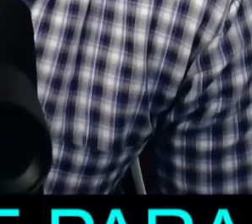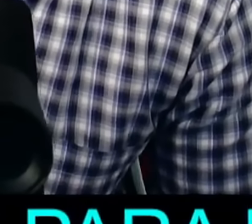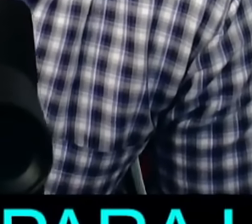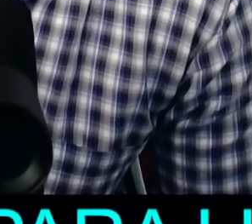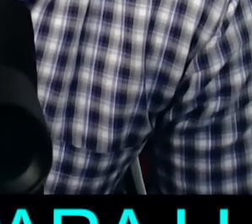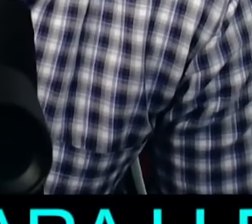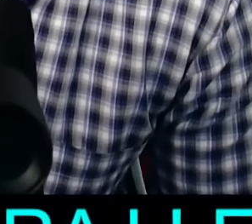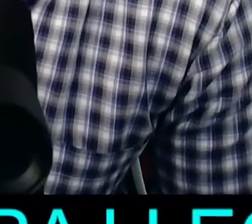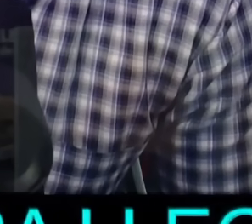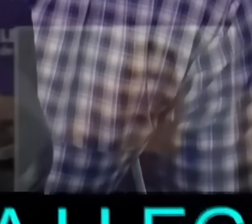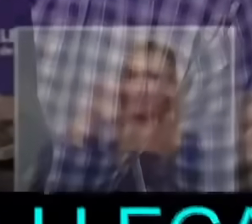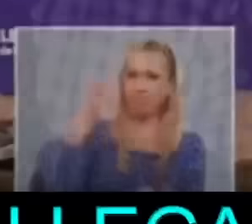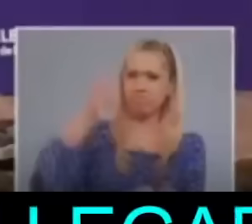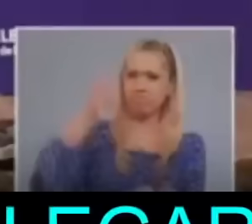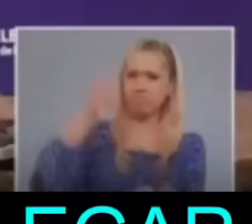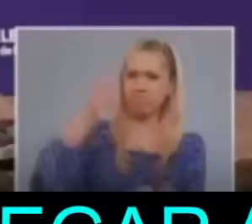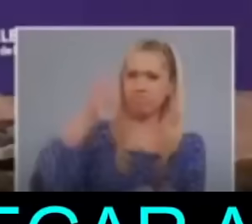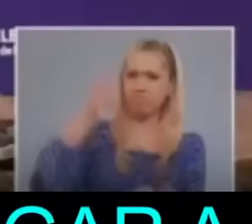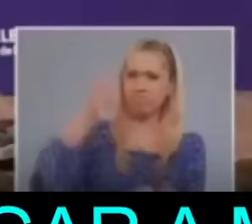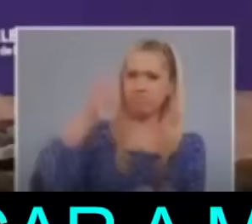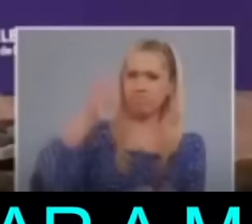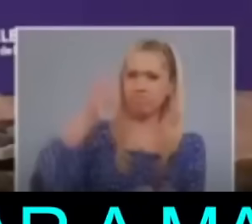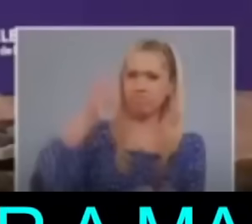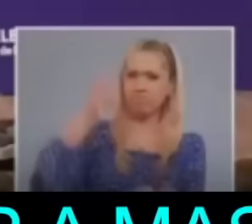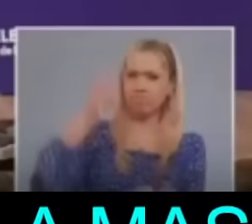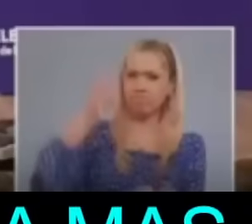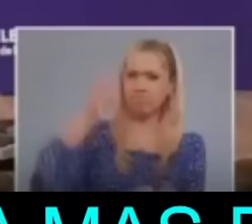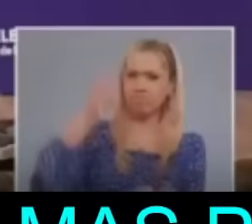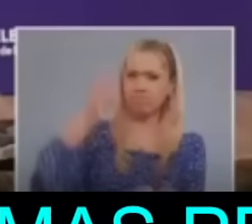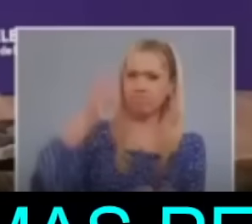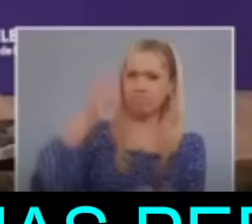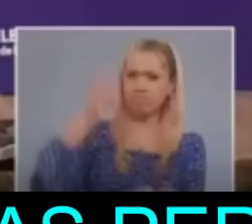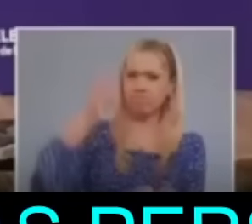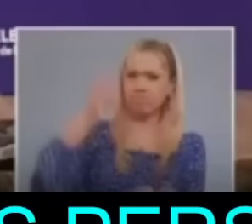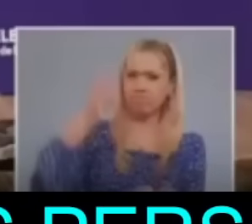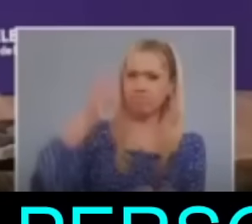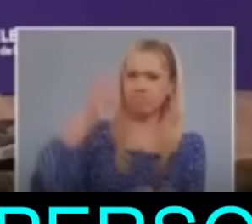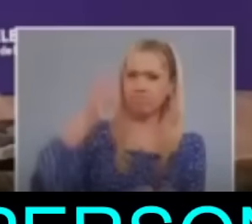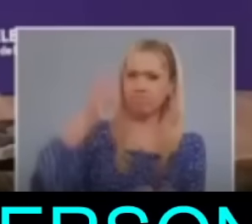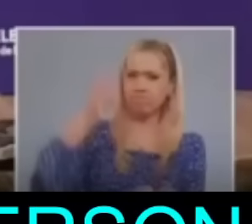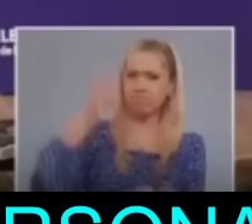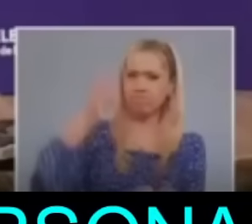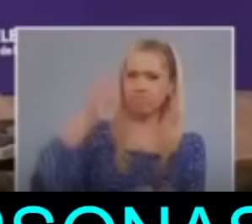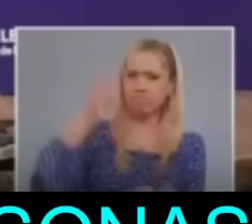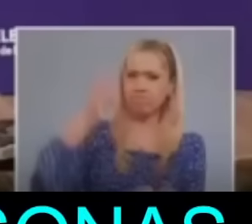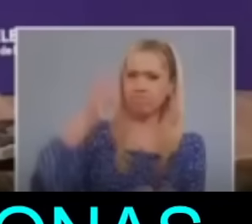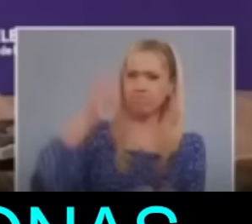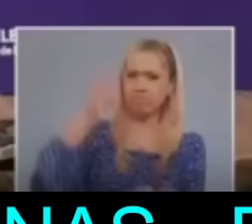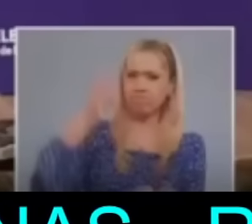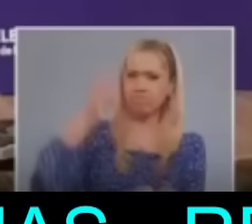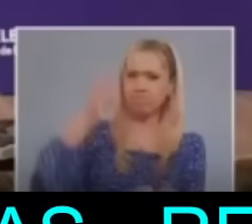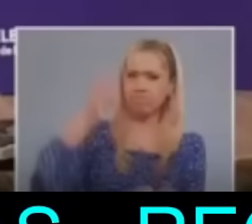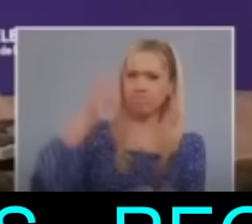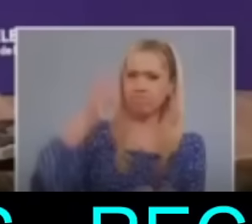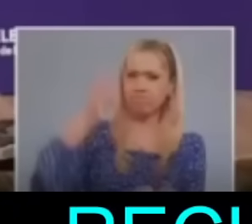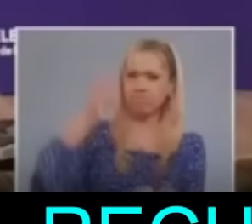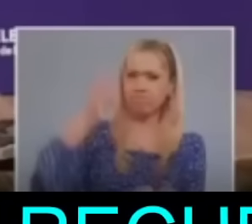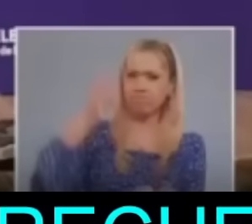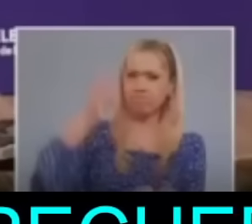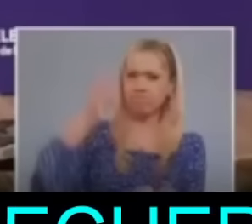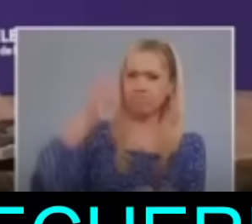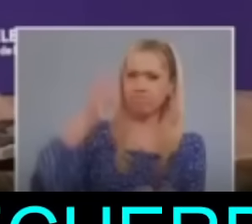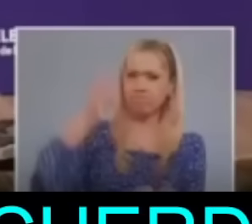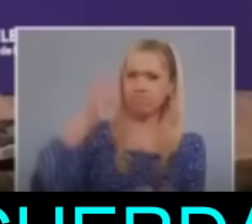Ahora imagínate que viene un recorte a tu presupuesto a tu bolsillo y al final dices Híjole